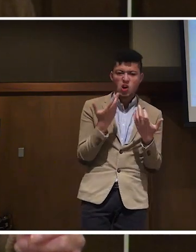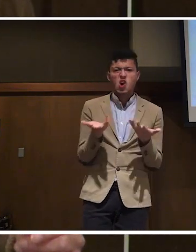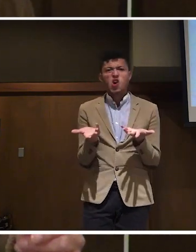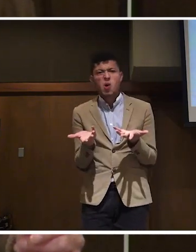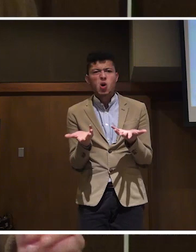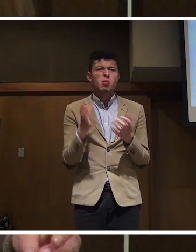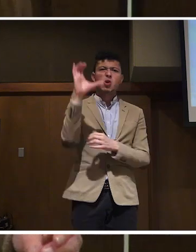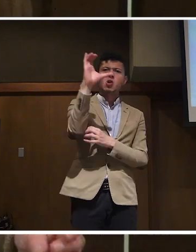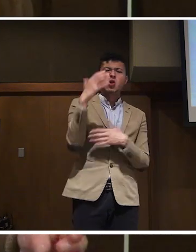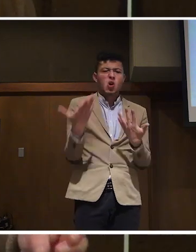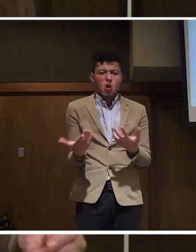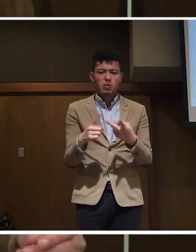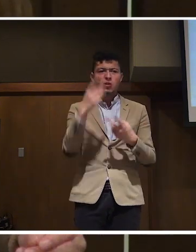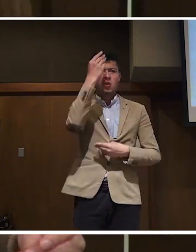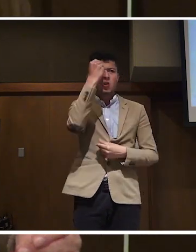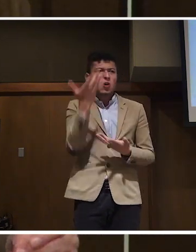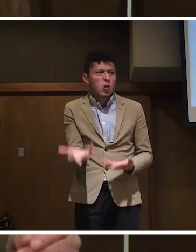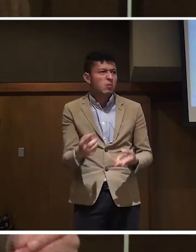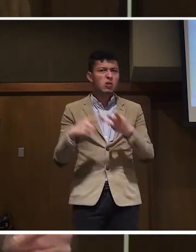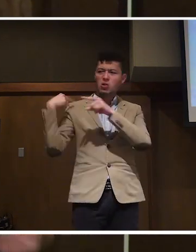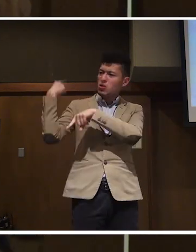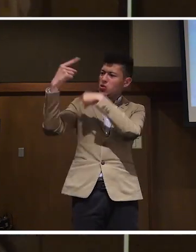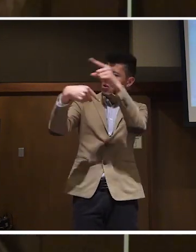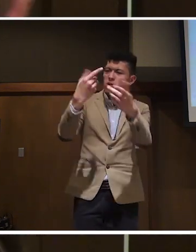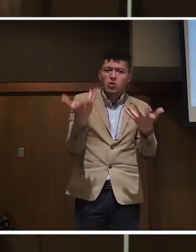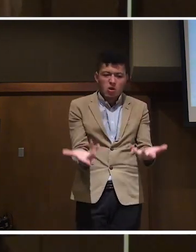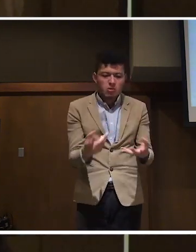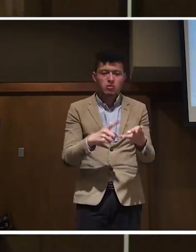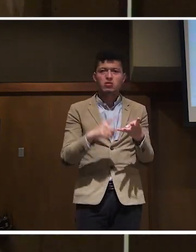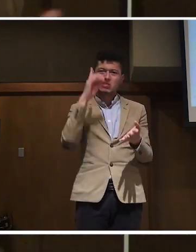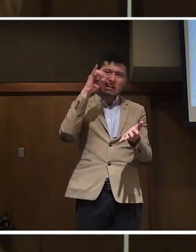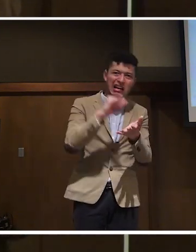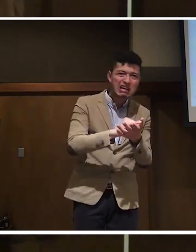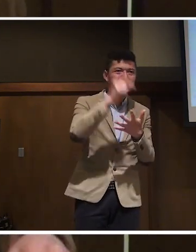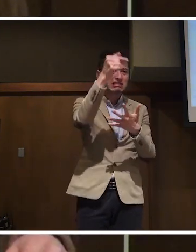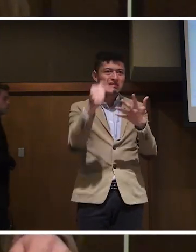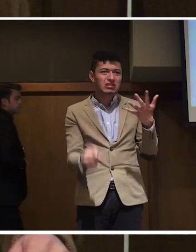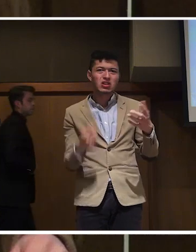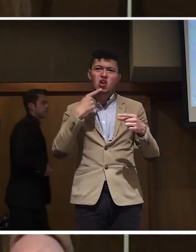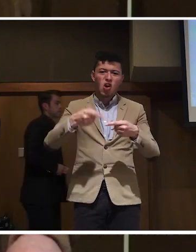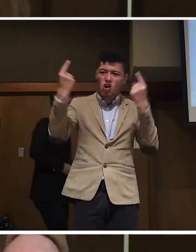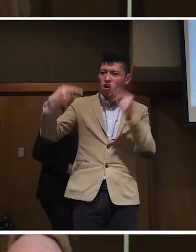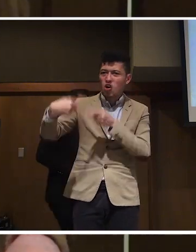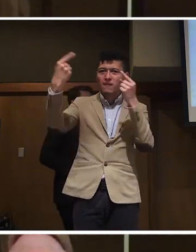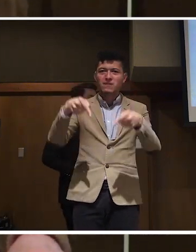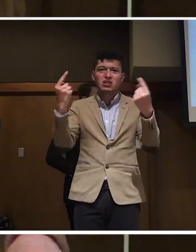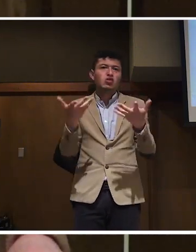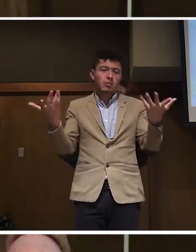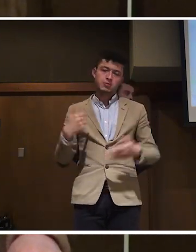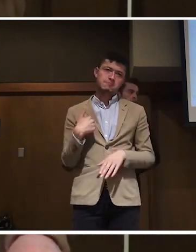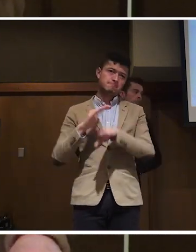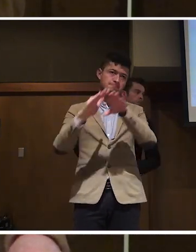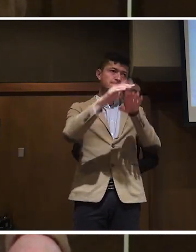es Colombia, cuáles son sus valores, cuáles son sus tradiciones, cuáles son sus creencias, cuáles son sus conflictos. Los invito a ver